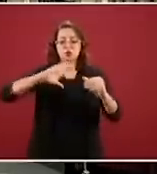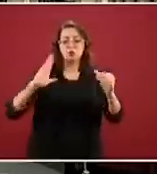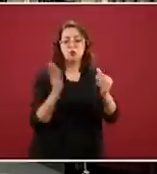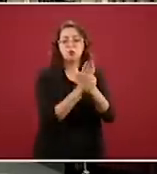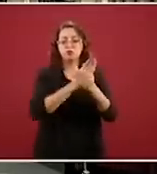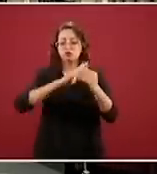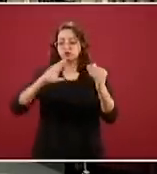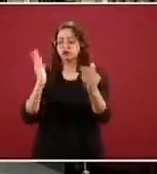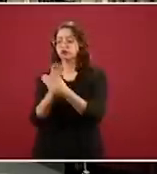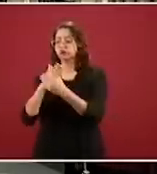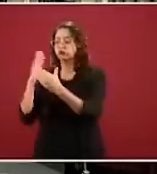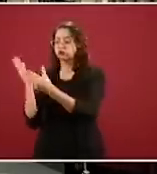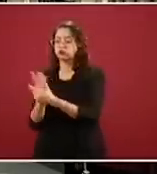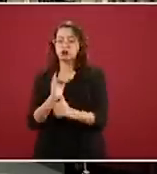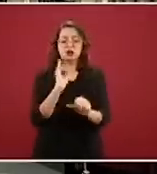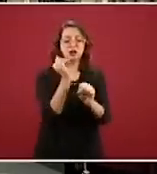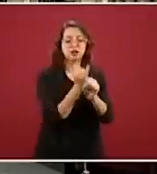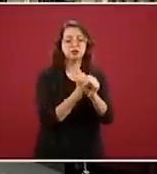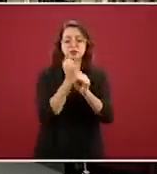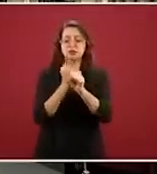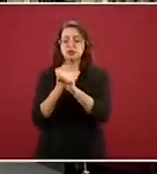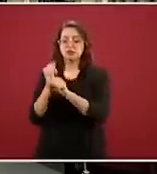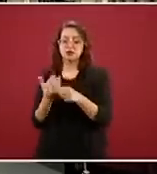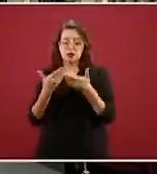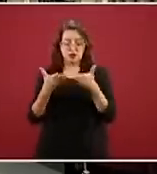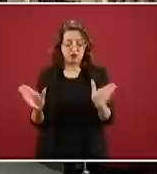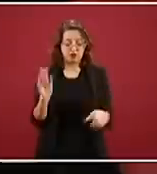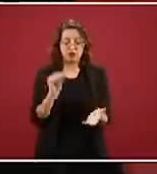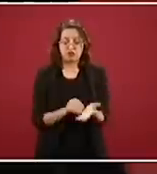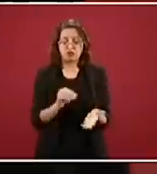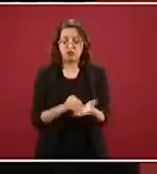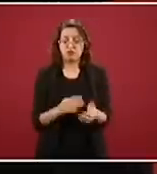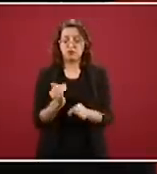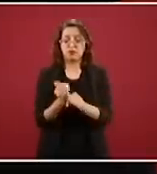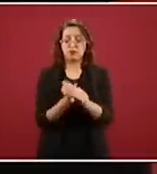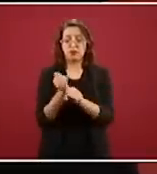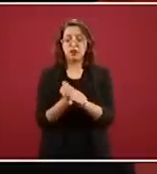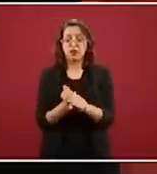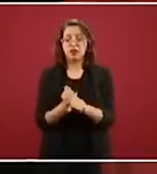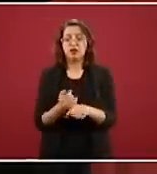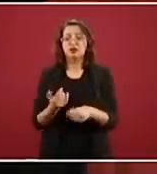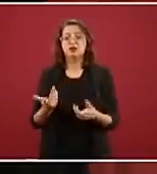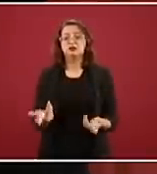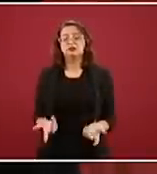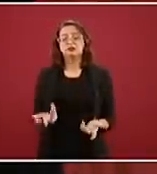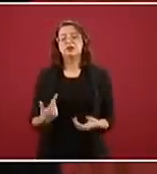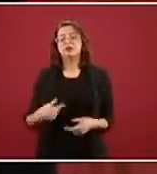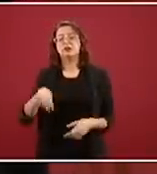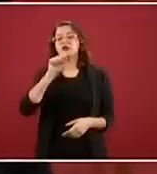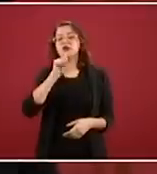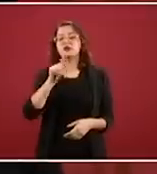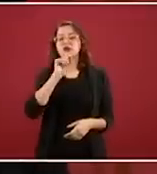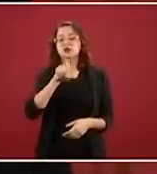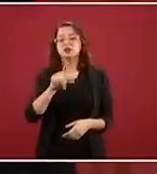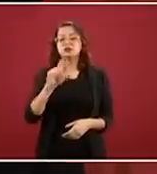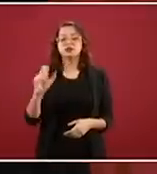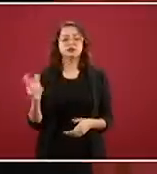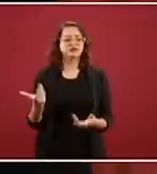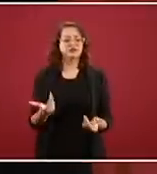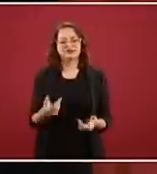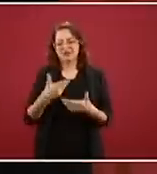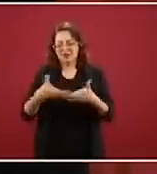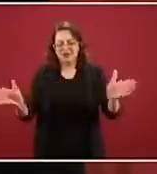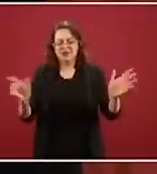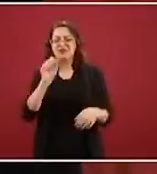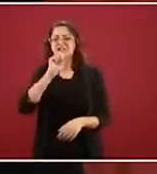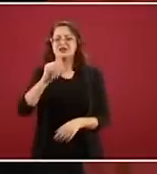de investigación abiertas. Y reitero, bueno, Jalisco, Chihuahua, esta es información pública,